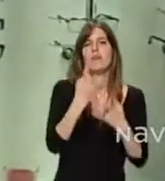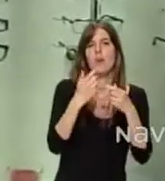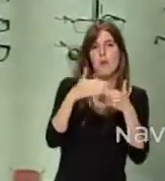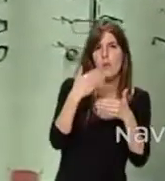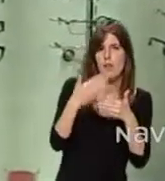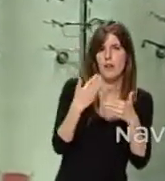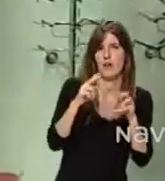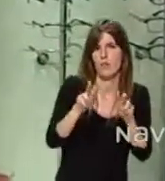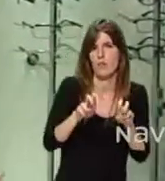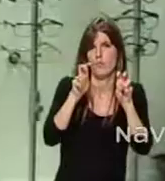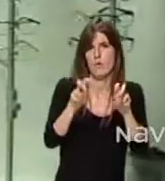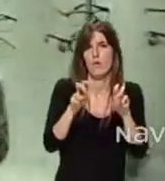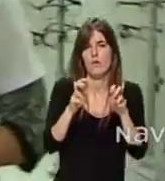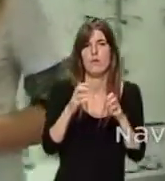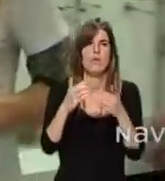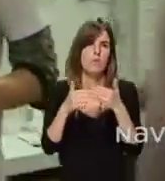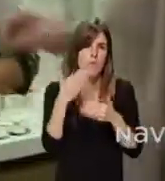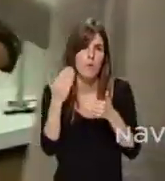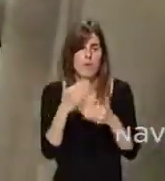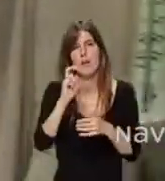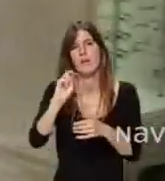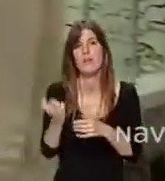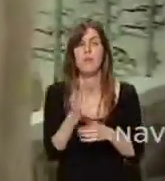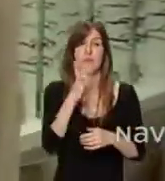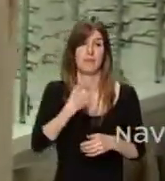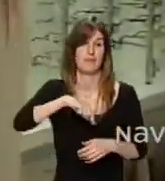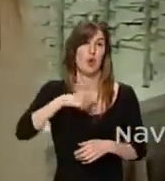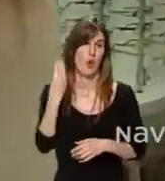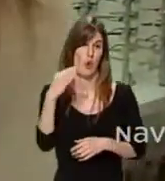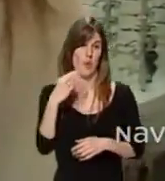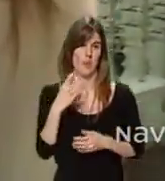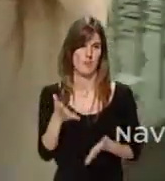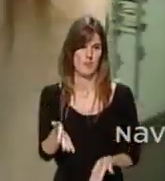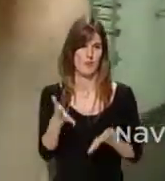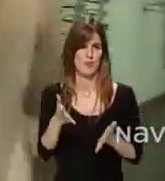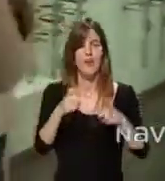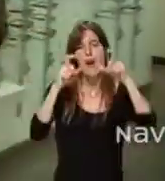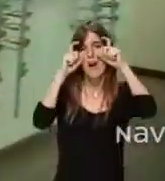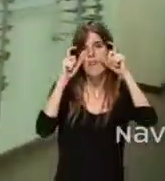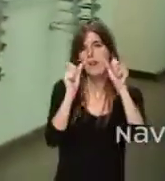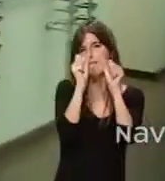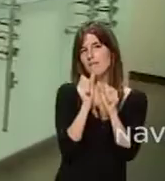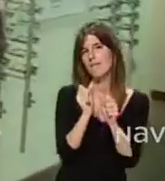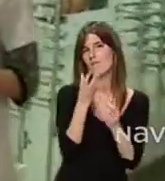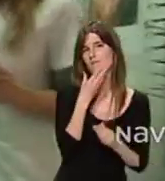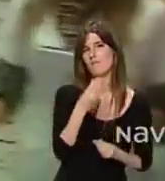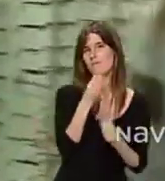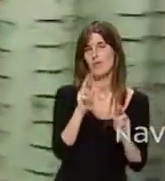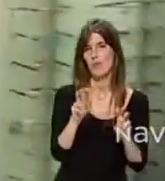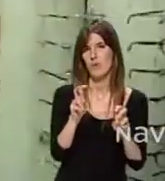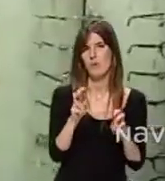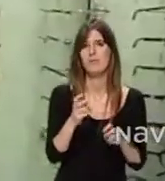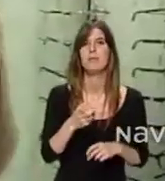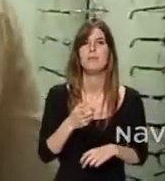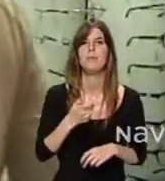lo último de moda, porque al ser jóvenes nos gusta un poco llevar la última tendencia. Óptica